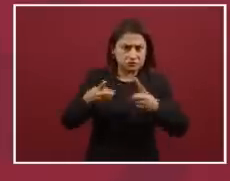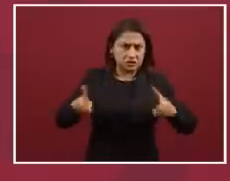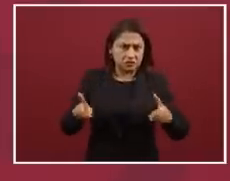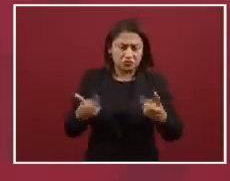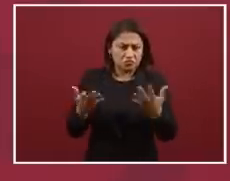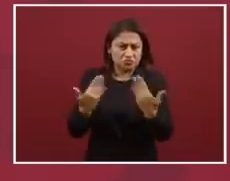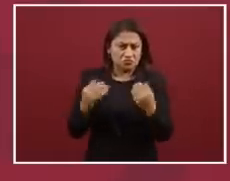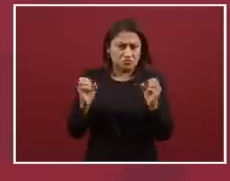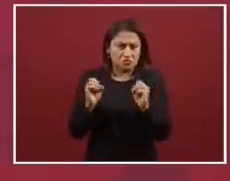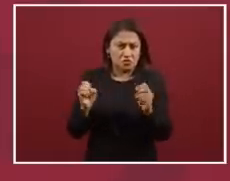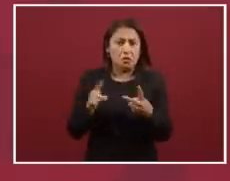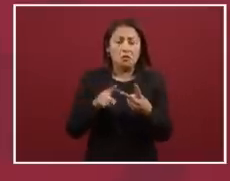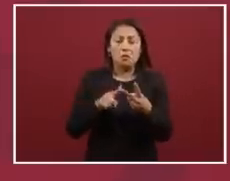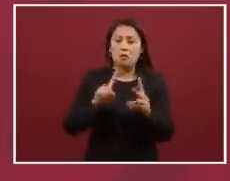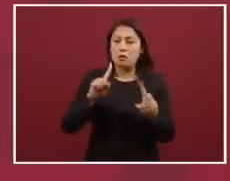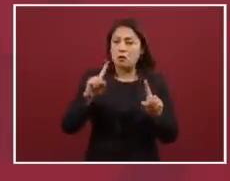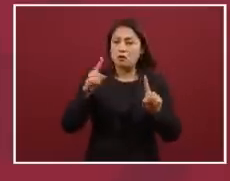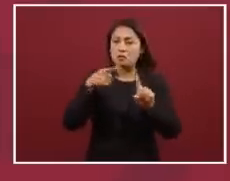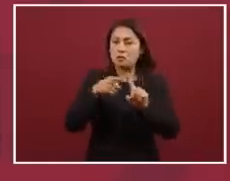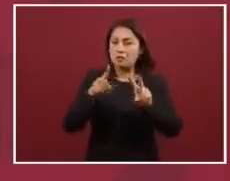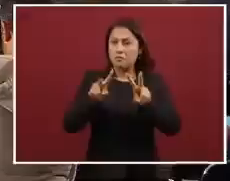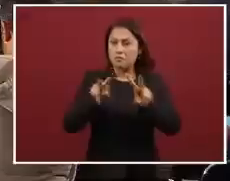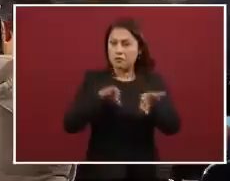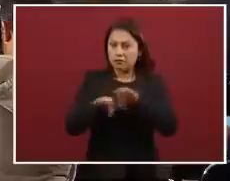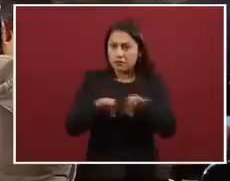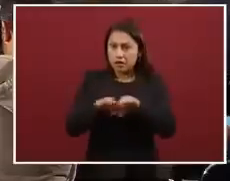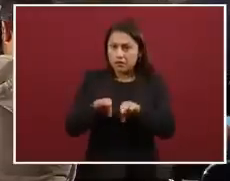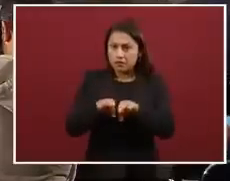los lugares de origen de los migrantes.